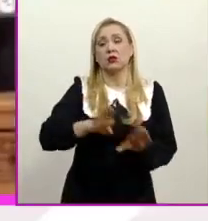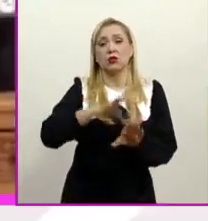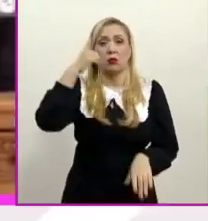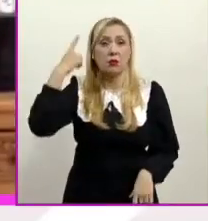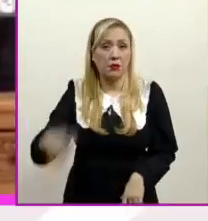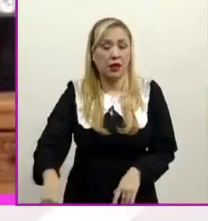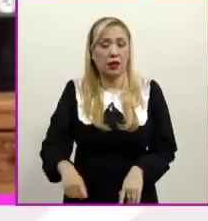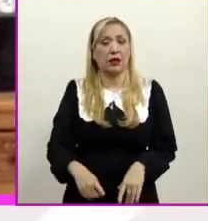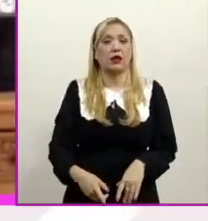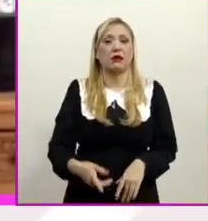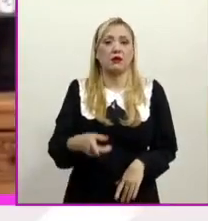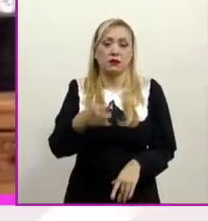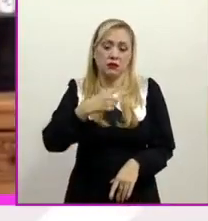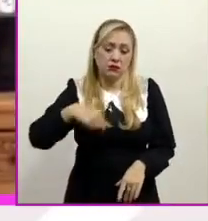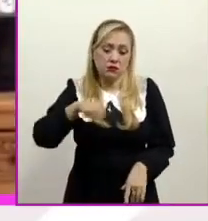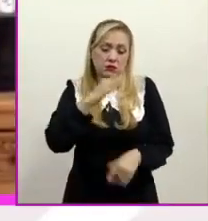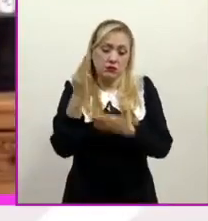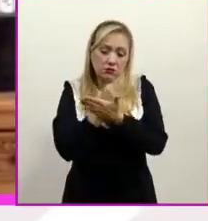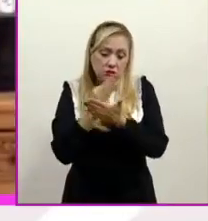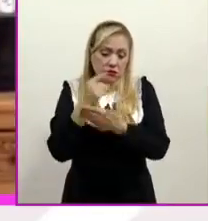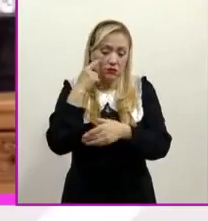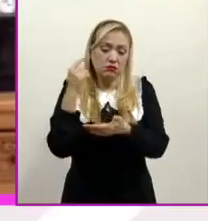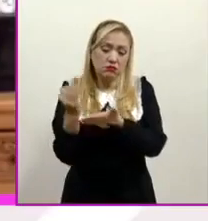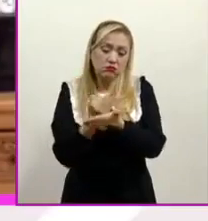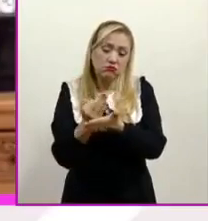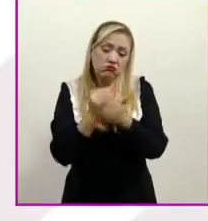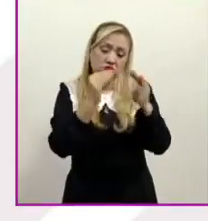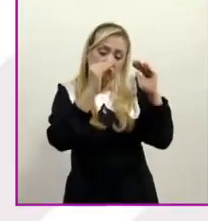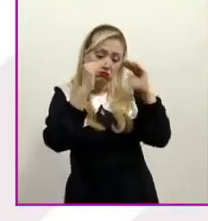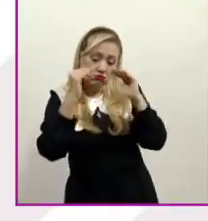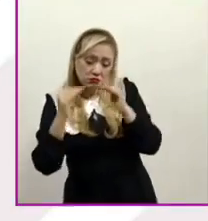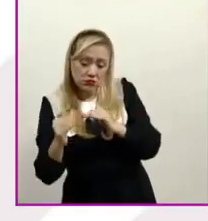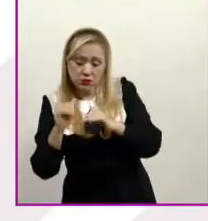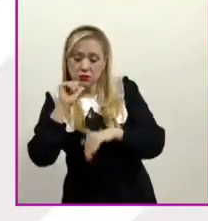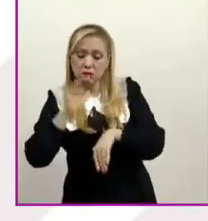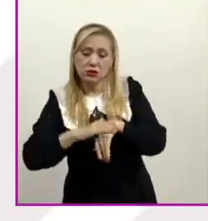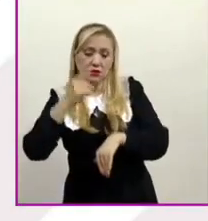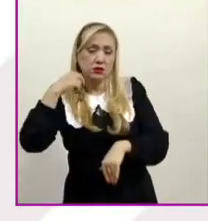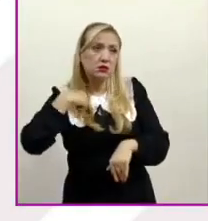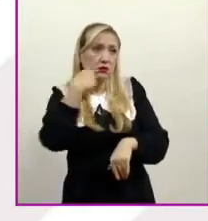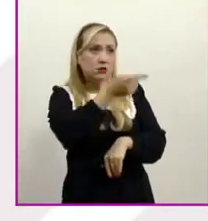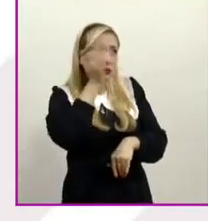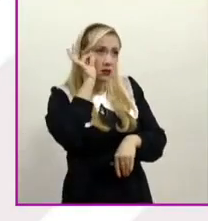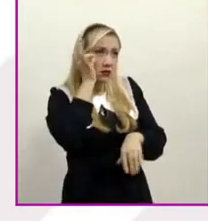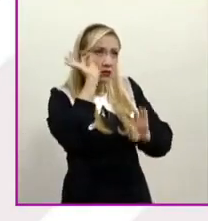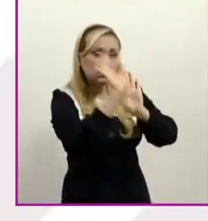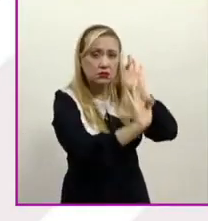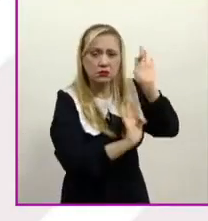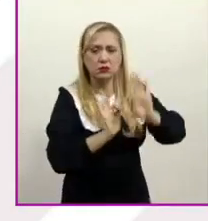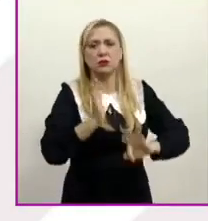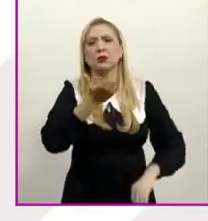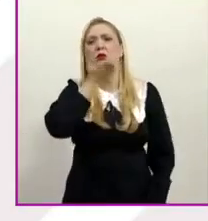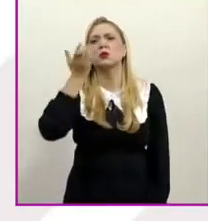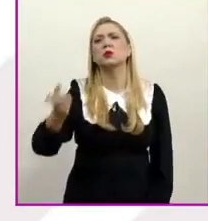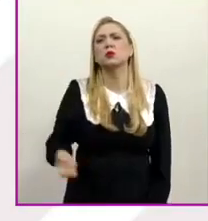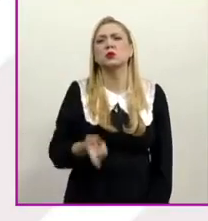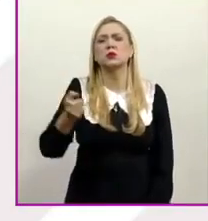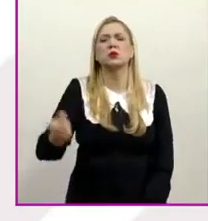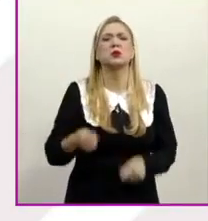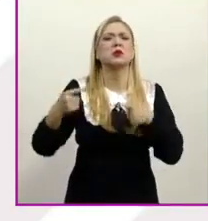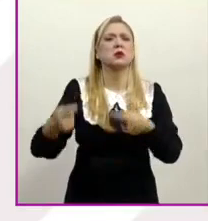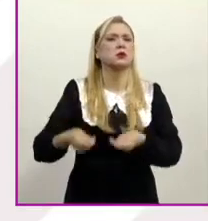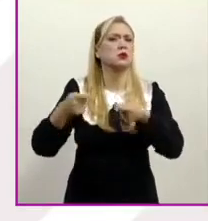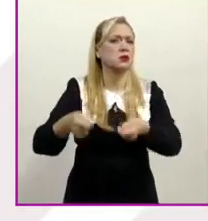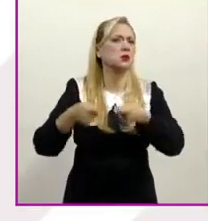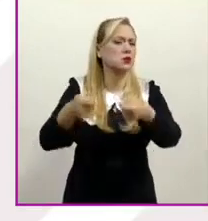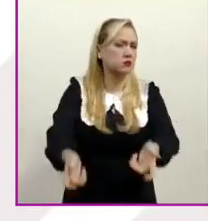atendiendo a nuestro fenotipo, nuestra pertenencia étnico-racial, está bien, pues entonces vamos a perpetuar estas desigualdades. Alberto,